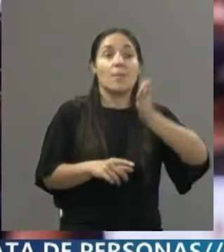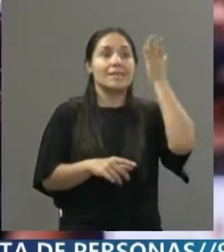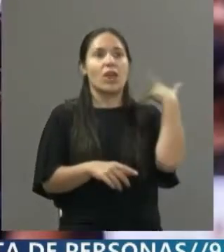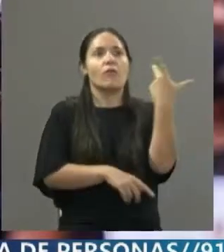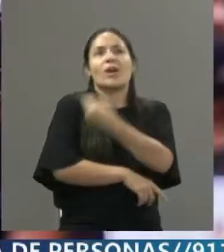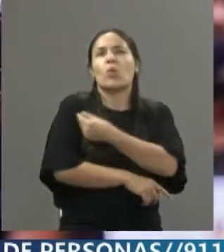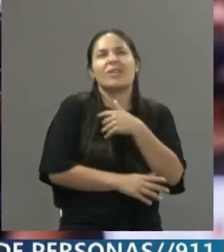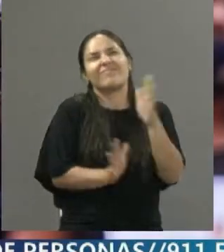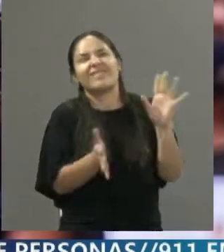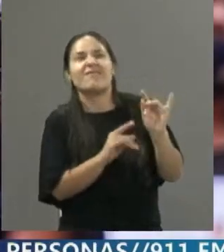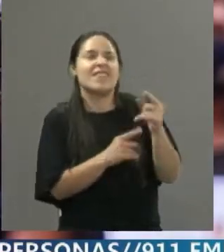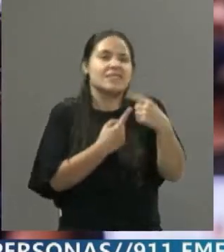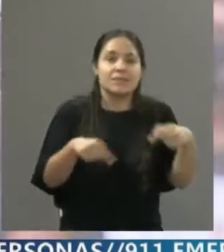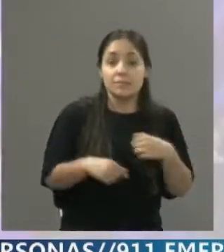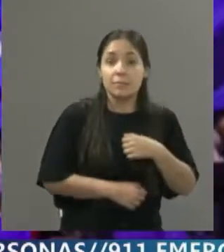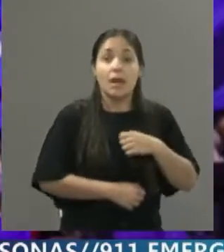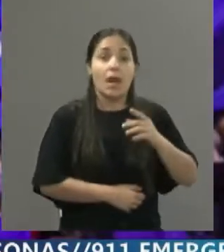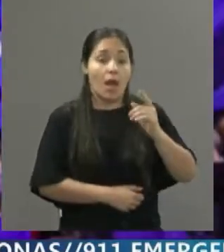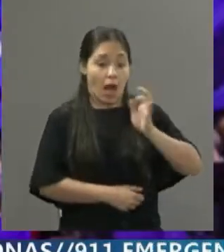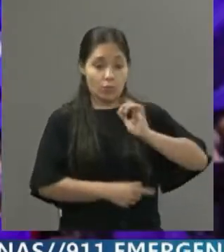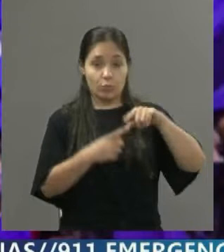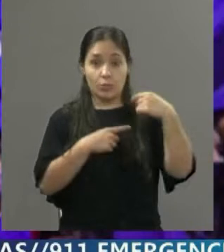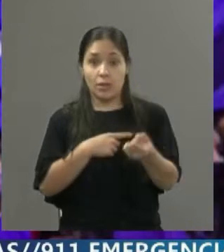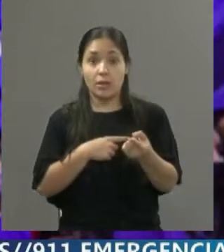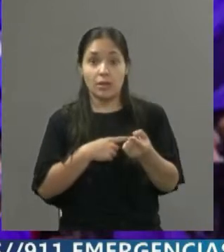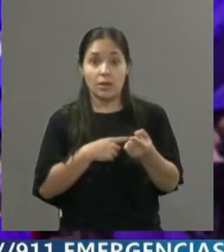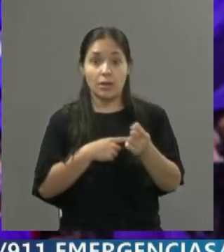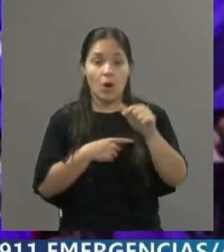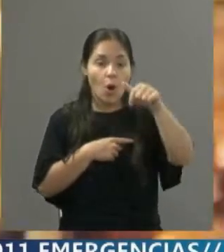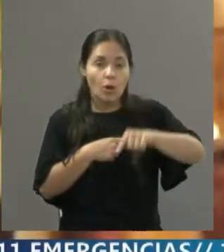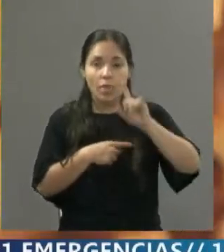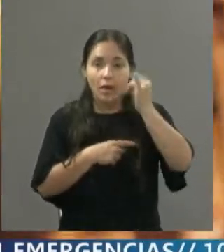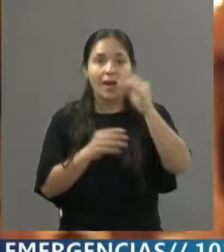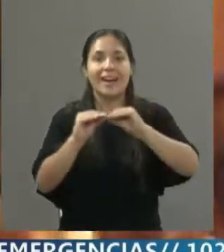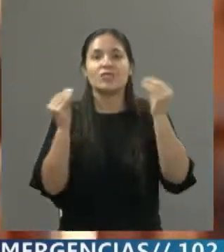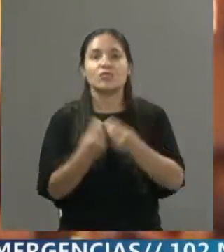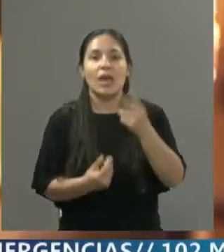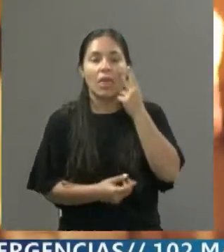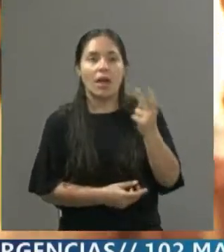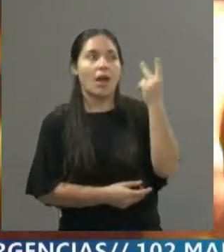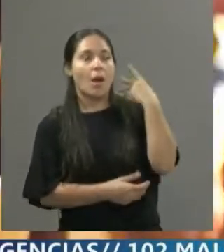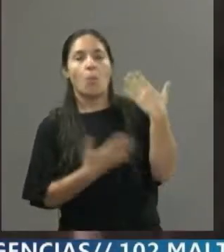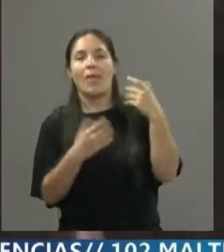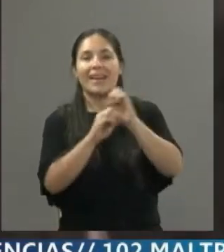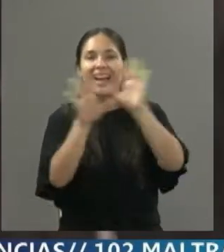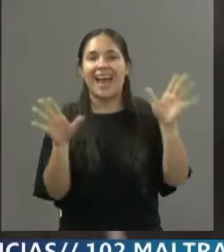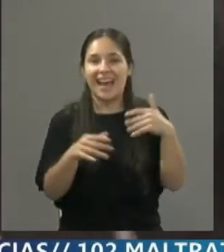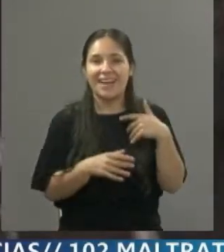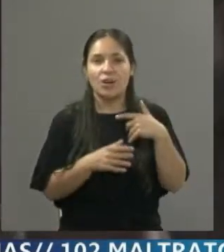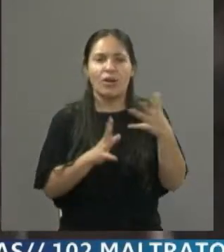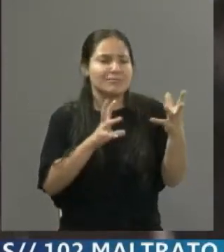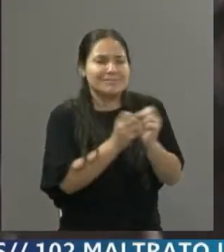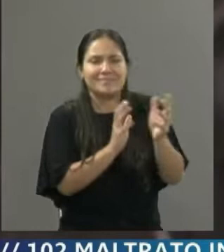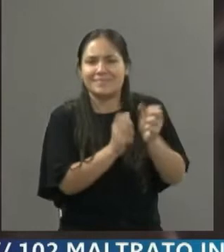muy diferente. Un año después de ese podemos decir que lo que vemos son los resultados de la pandemia, que han sido devastadores,